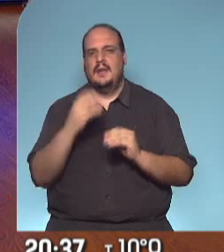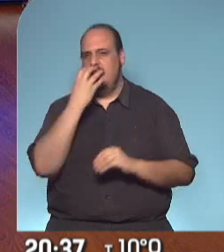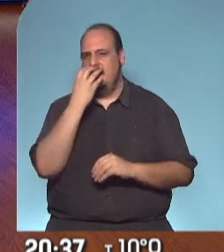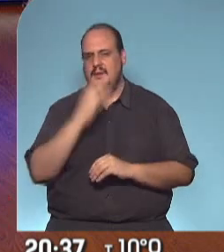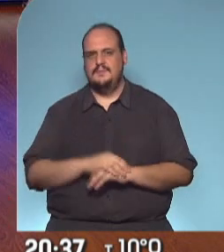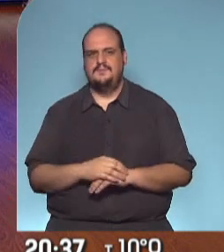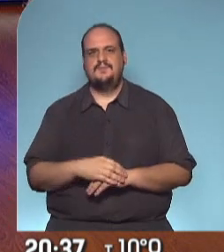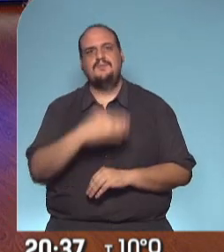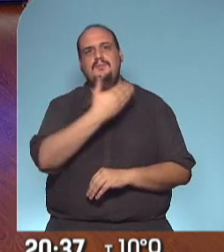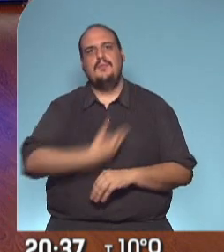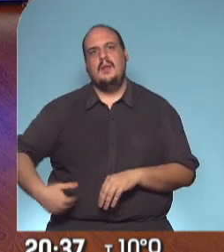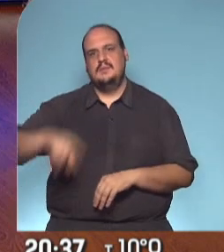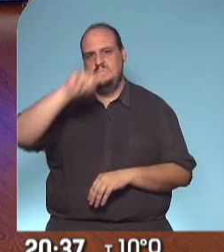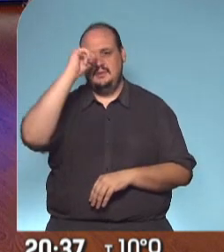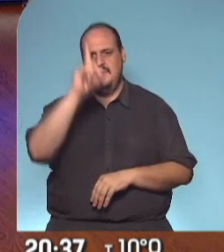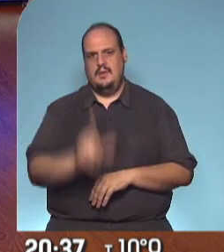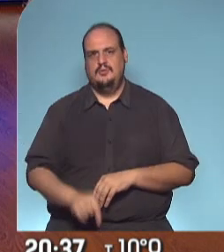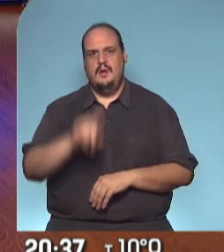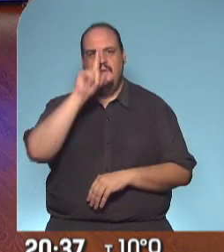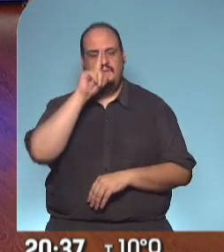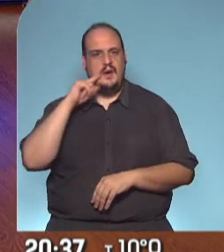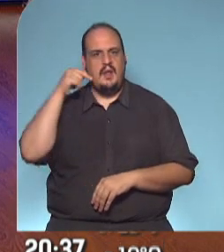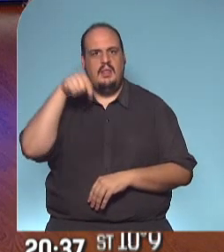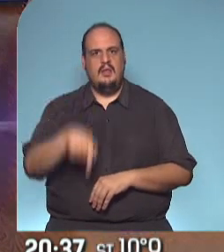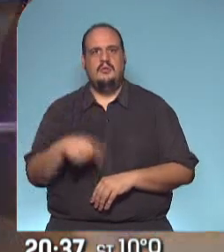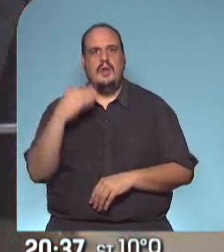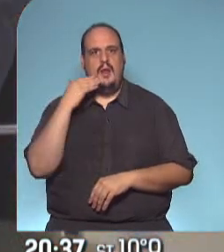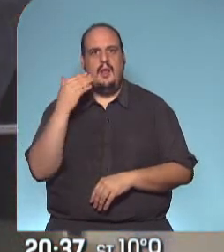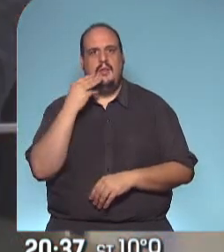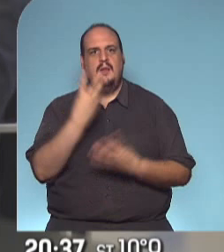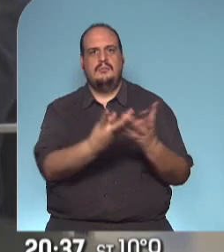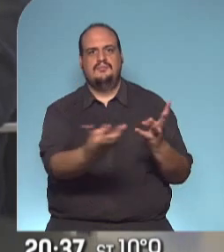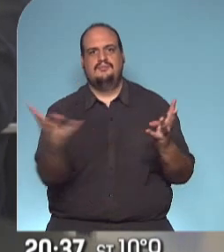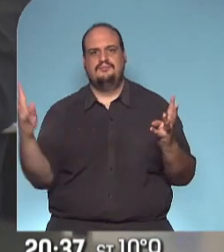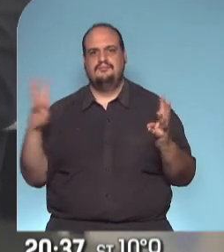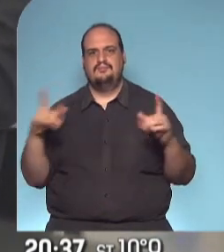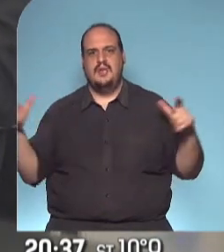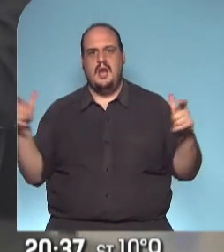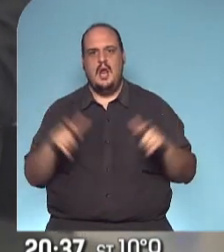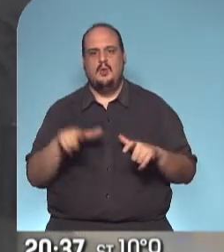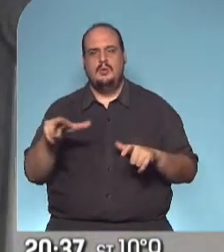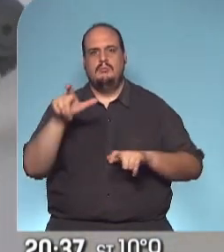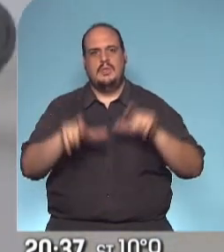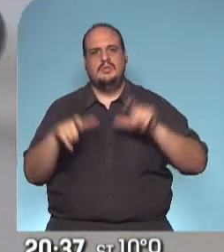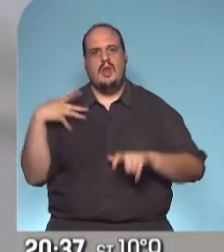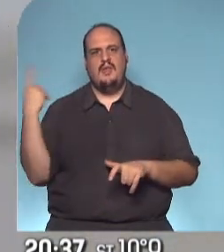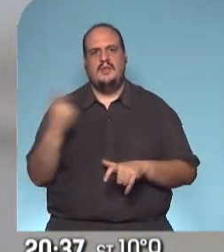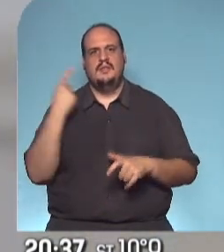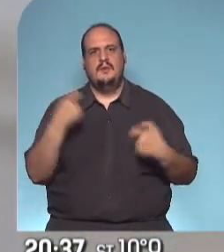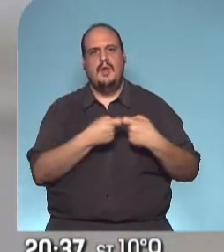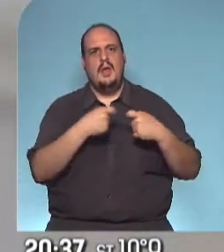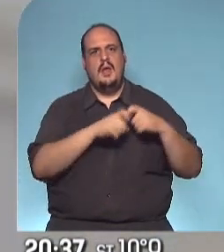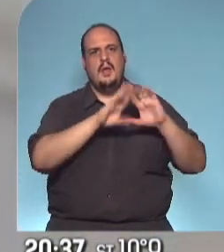el presidente de la nación alberto fernández de se reunió esta tarde en la residencia de olivos con directivos de la empresa